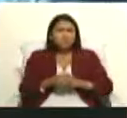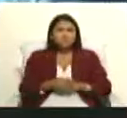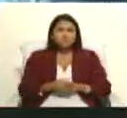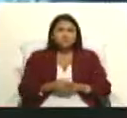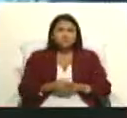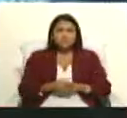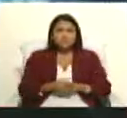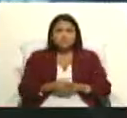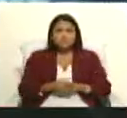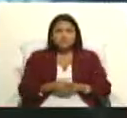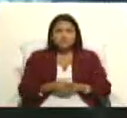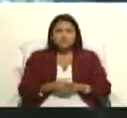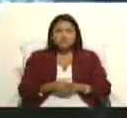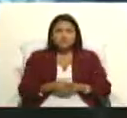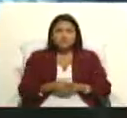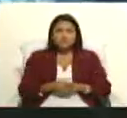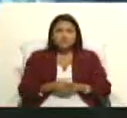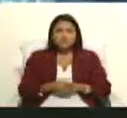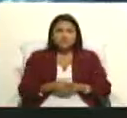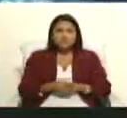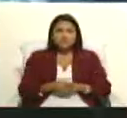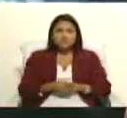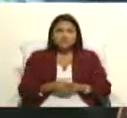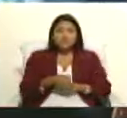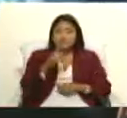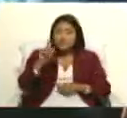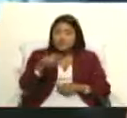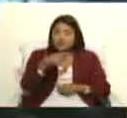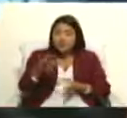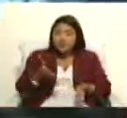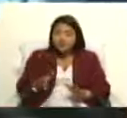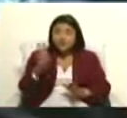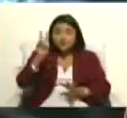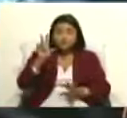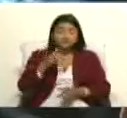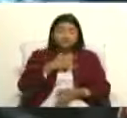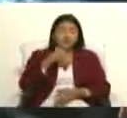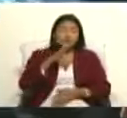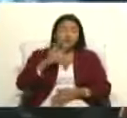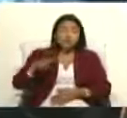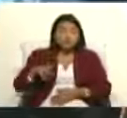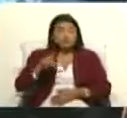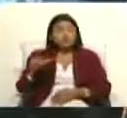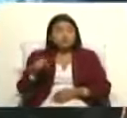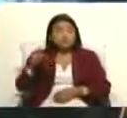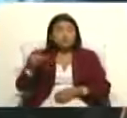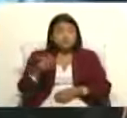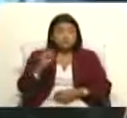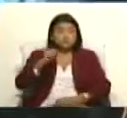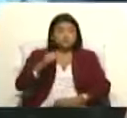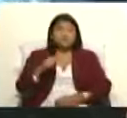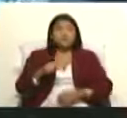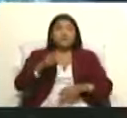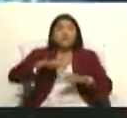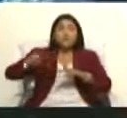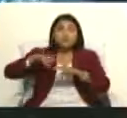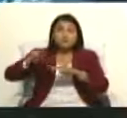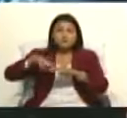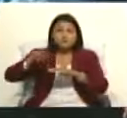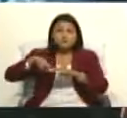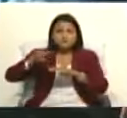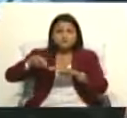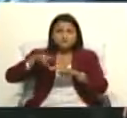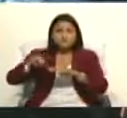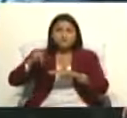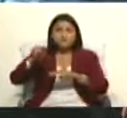que ellos son venezolanos o no son venezolanos y les duele nuestra guayana sequa verdad unos niños y niñas